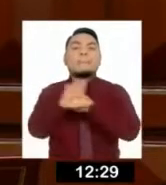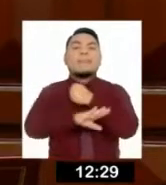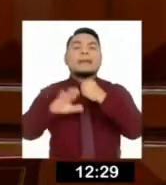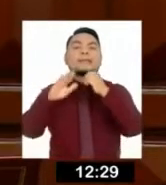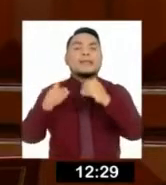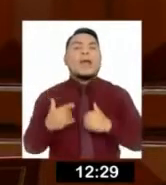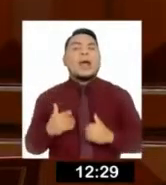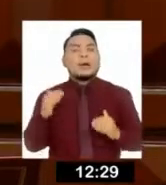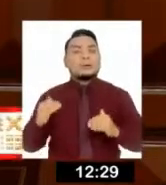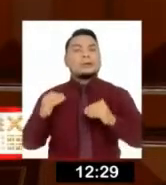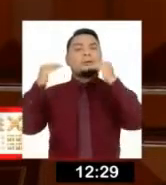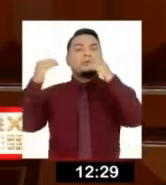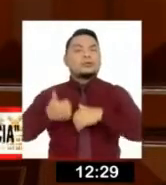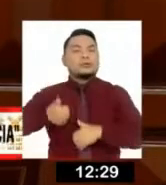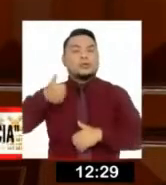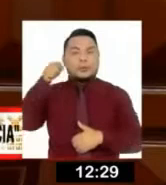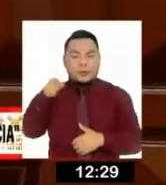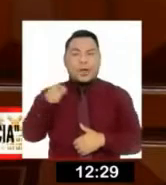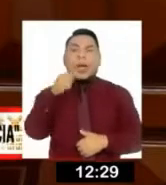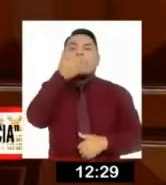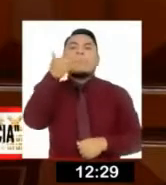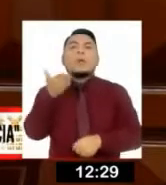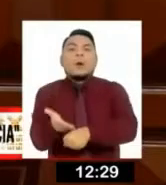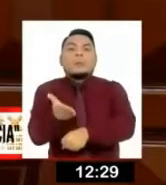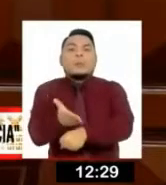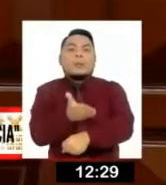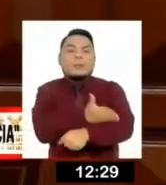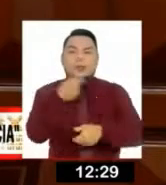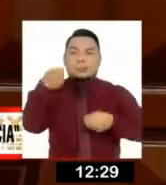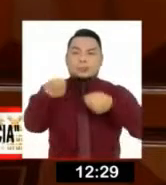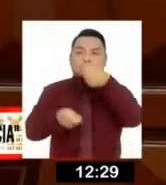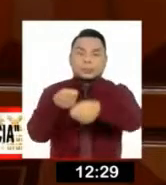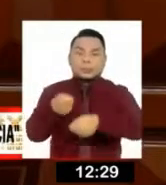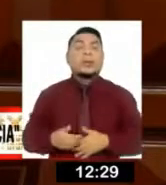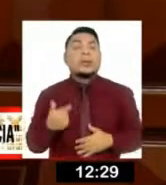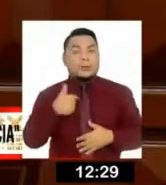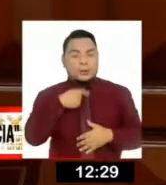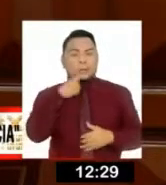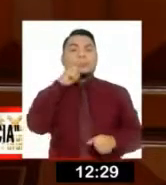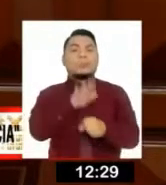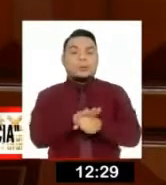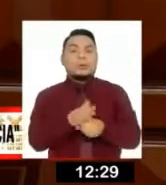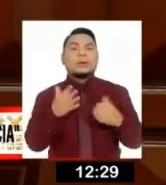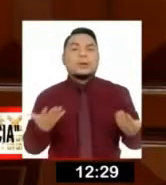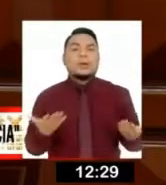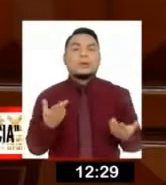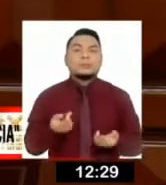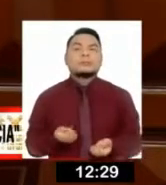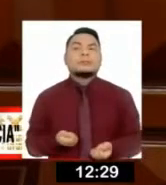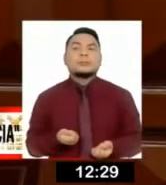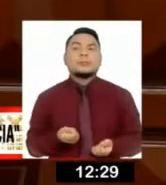superior que se mejorará progresivamente. Nos proponemos